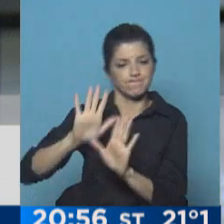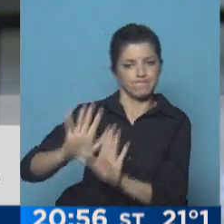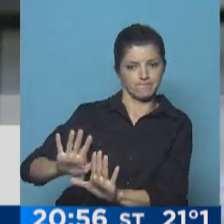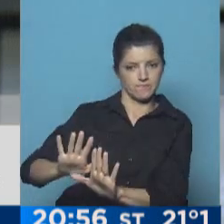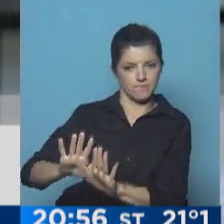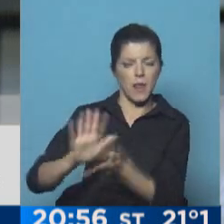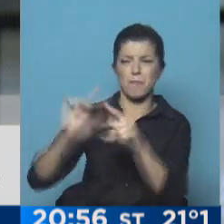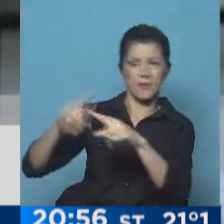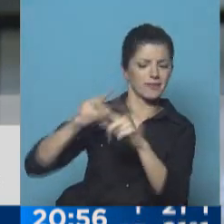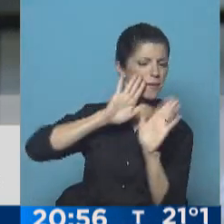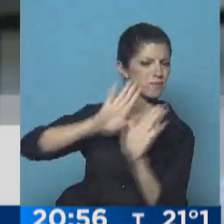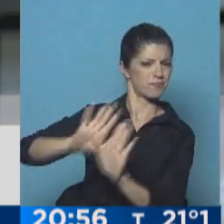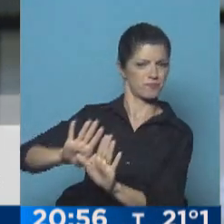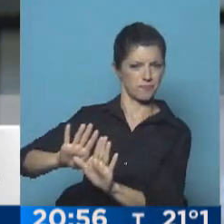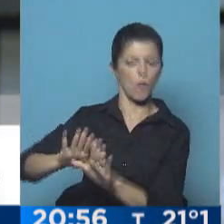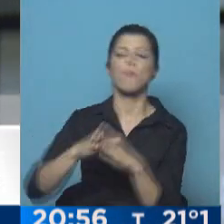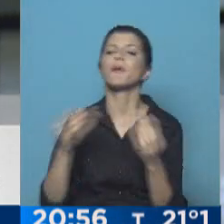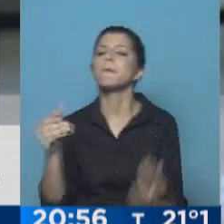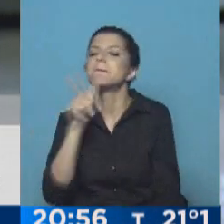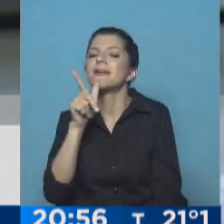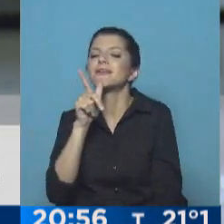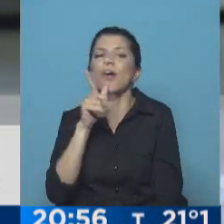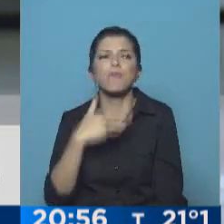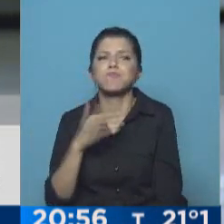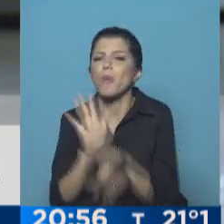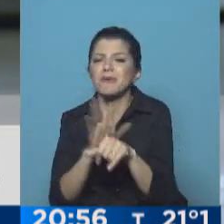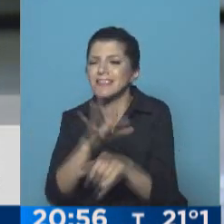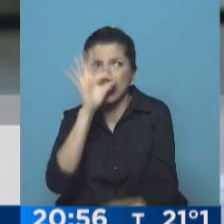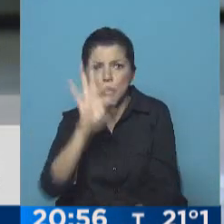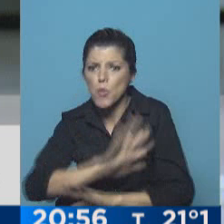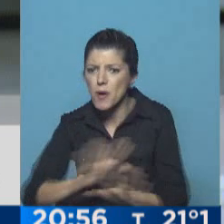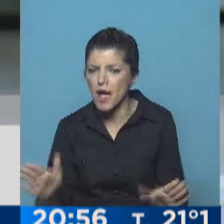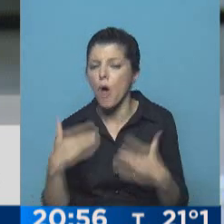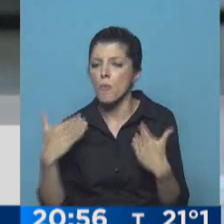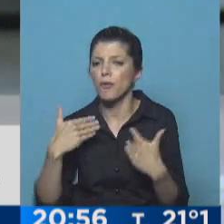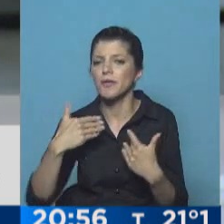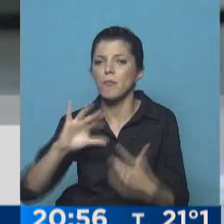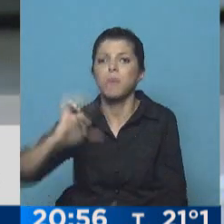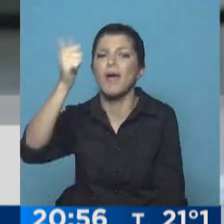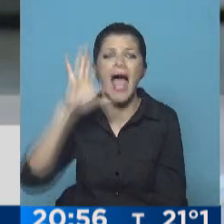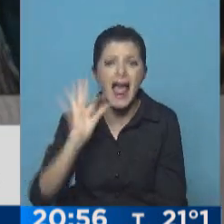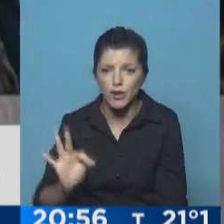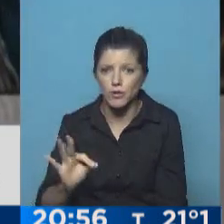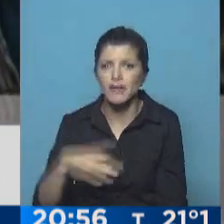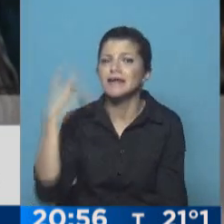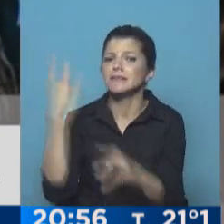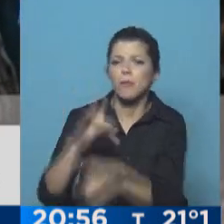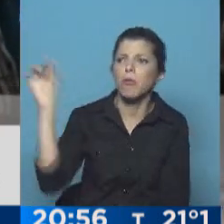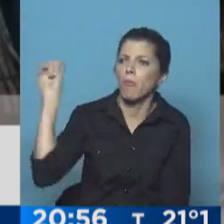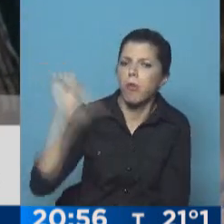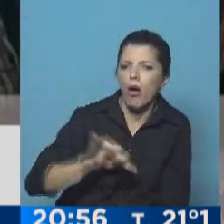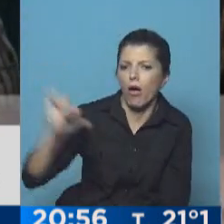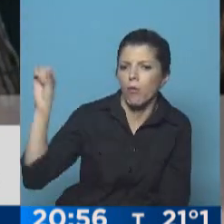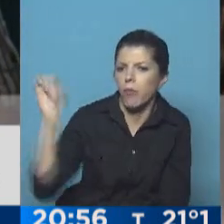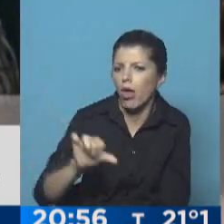hacia la política hacia la victoria parecía que jamás podíamos ganar en nada parece que lo único que podíamos ganar